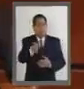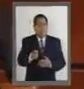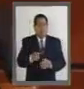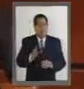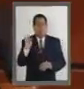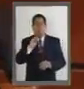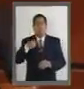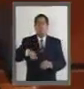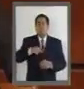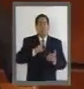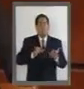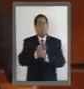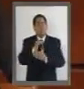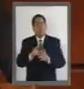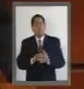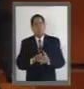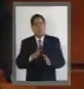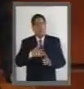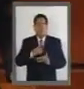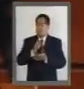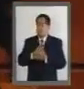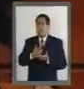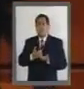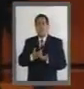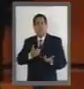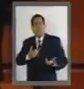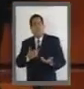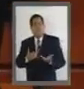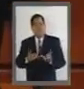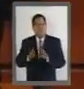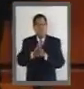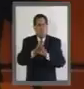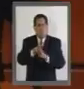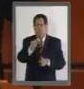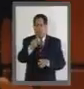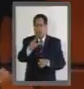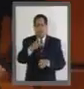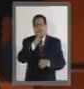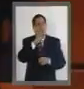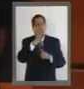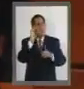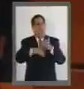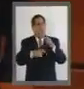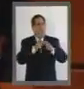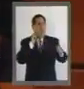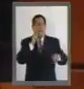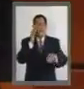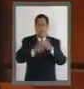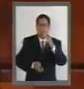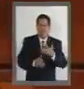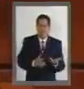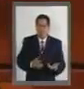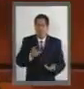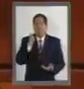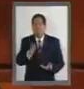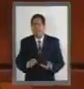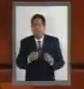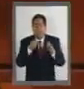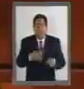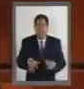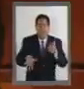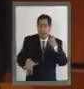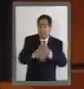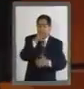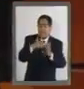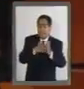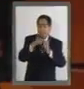decisión unilateral de que el Tratado de Libre Comercio se acabe? 15 millones de